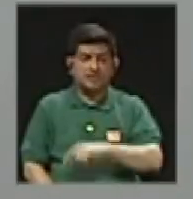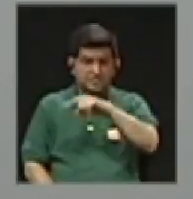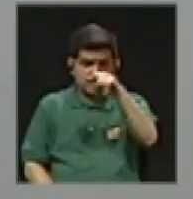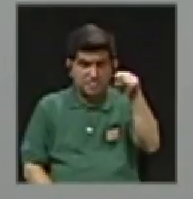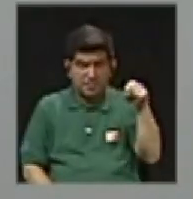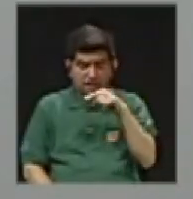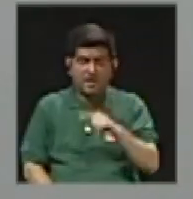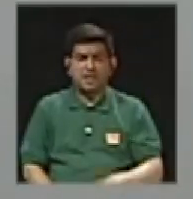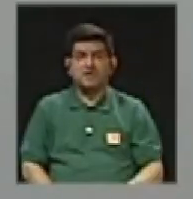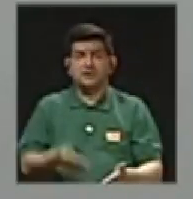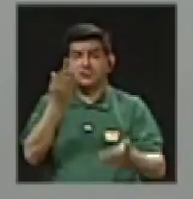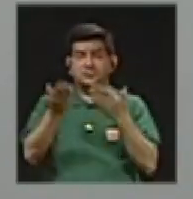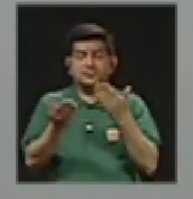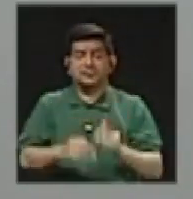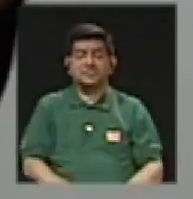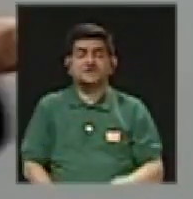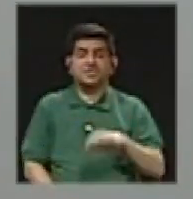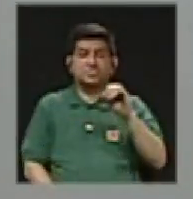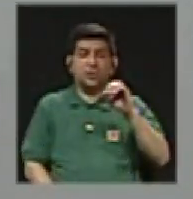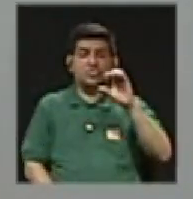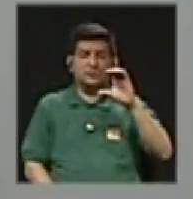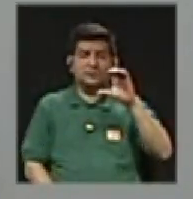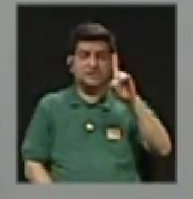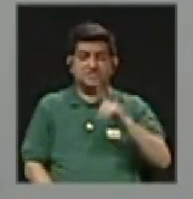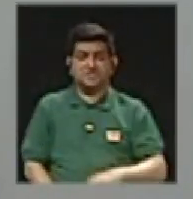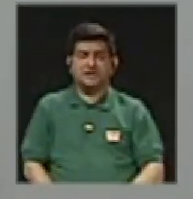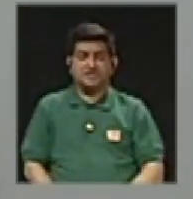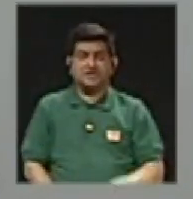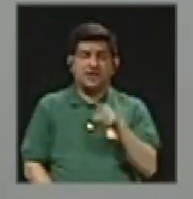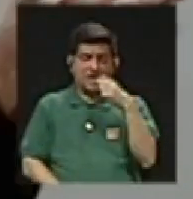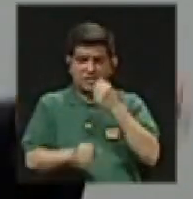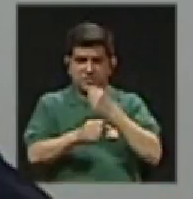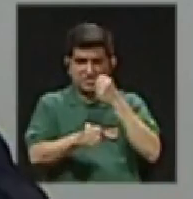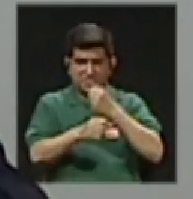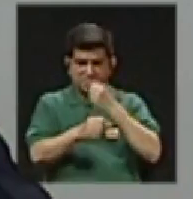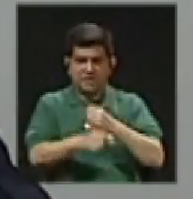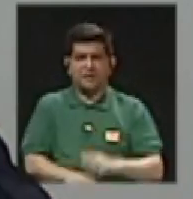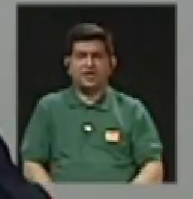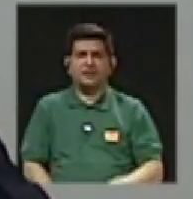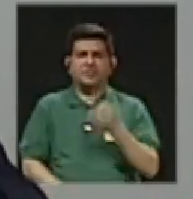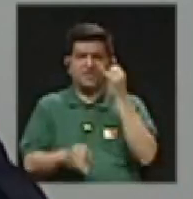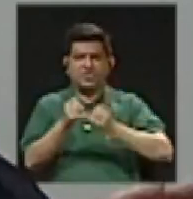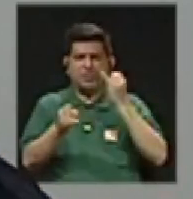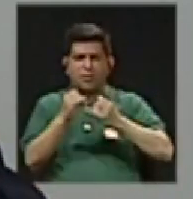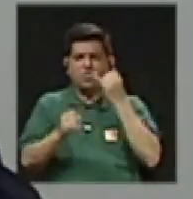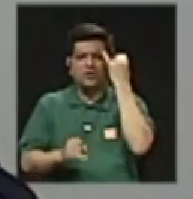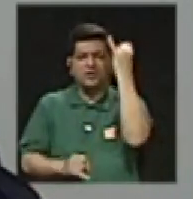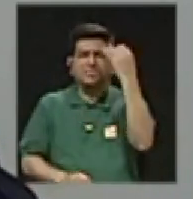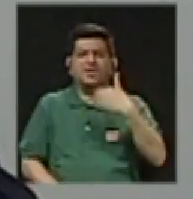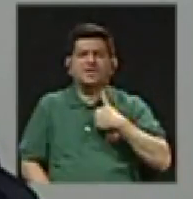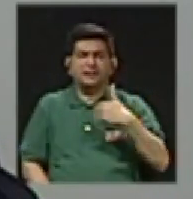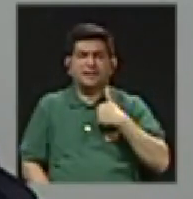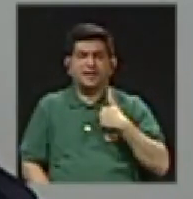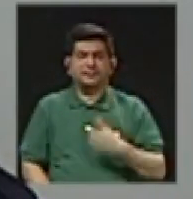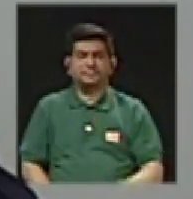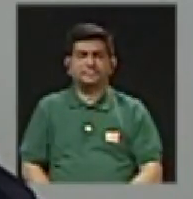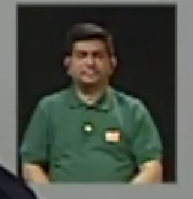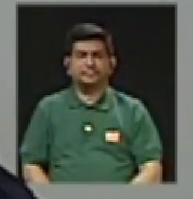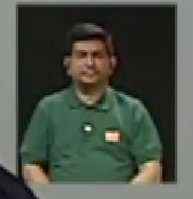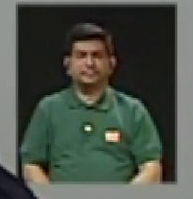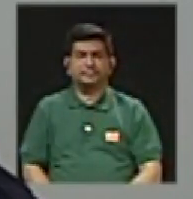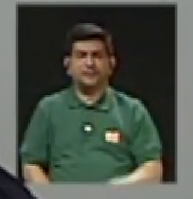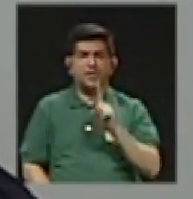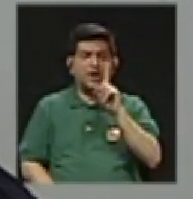y los parisinos de OSD han venido desarrollando. Una última consideración, debe quedar como un